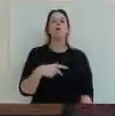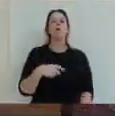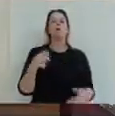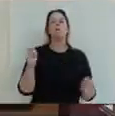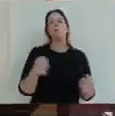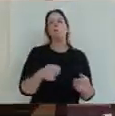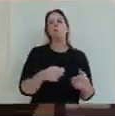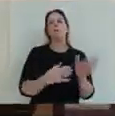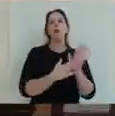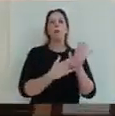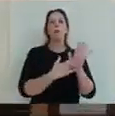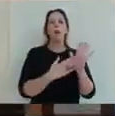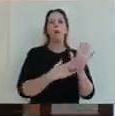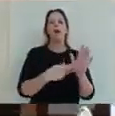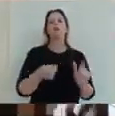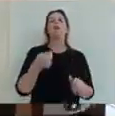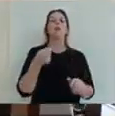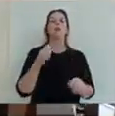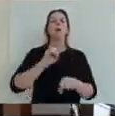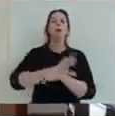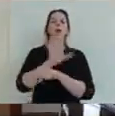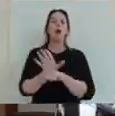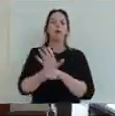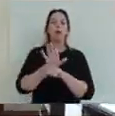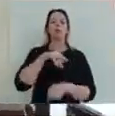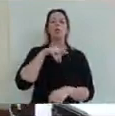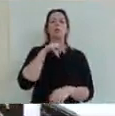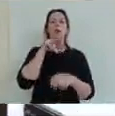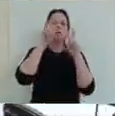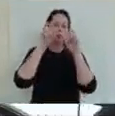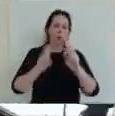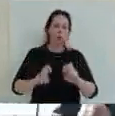pacientes ambulatorios. Concejal Figueredo. Gracias,